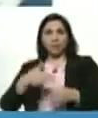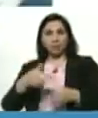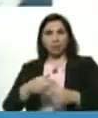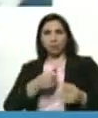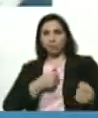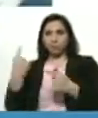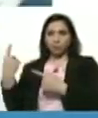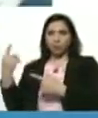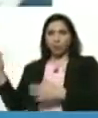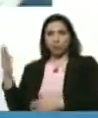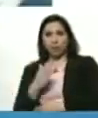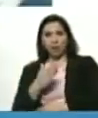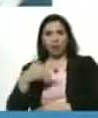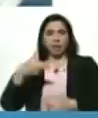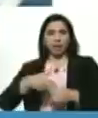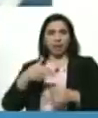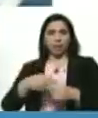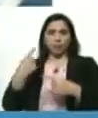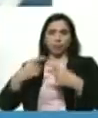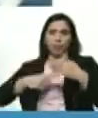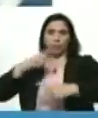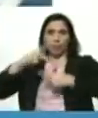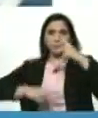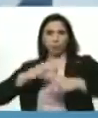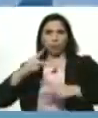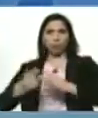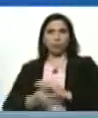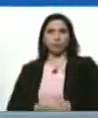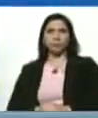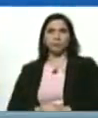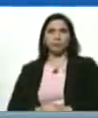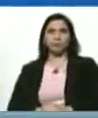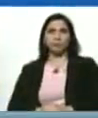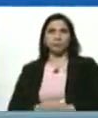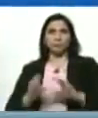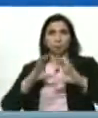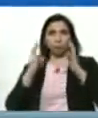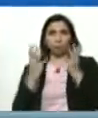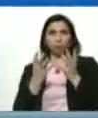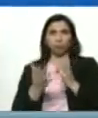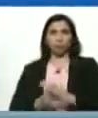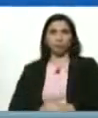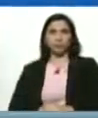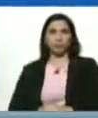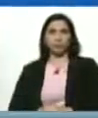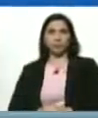llevan y traen gasolina y otros productos derivados en el mundo